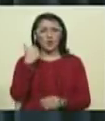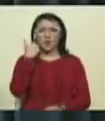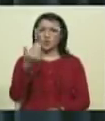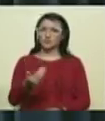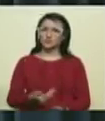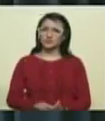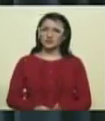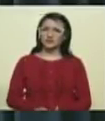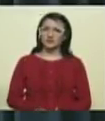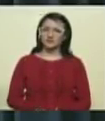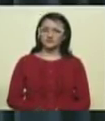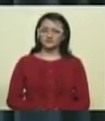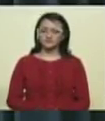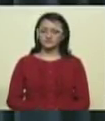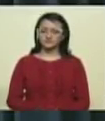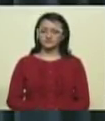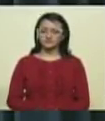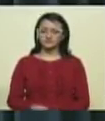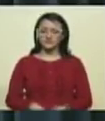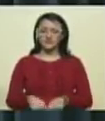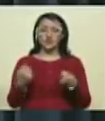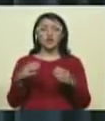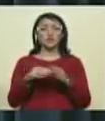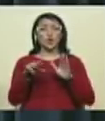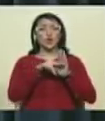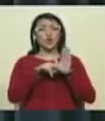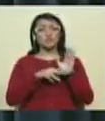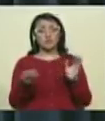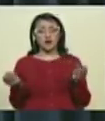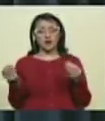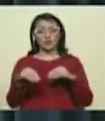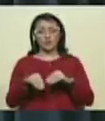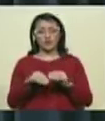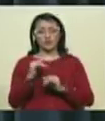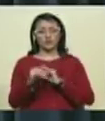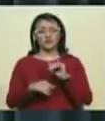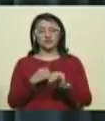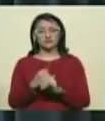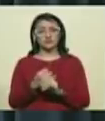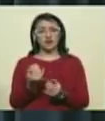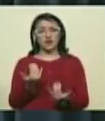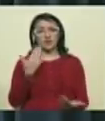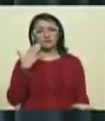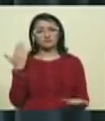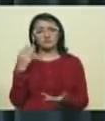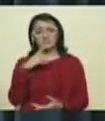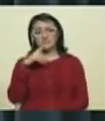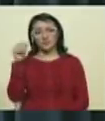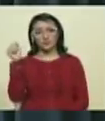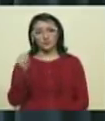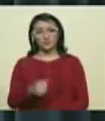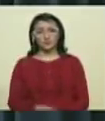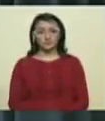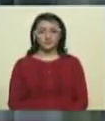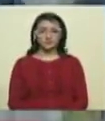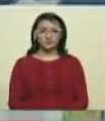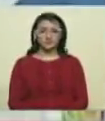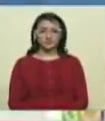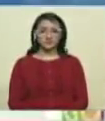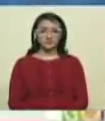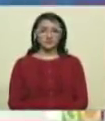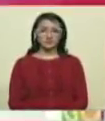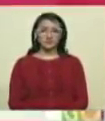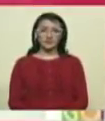grosera, absolutamente violatoria de todas las normas y acuerdos internacionales. Veamos a nuestro presidente Maduro.